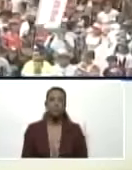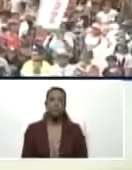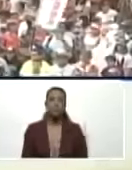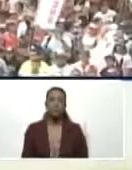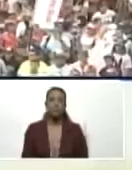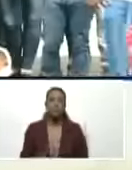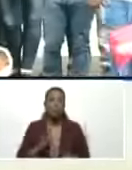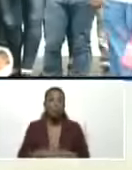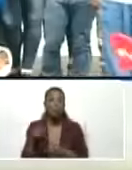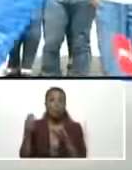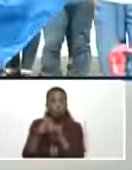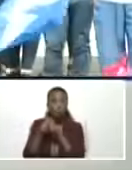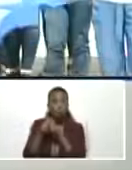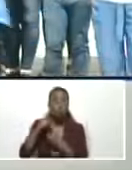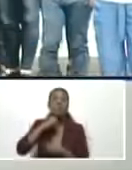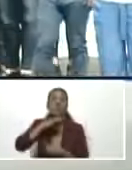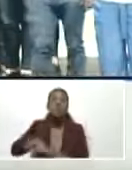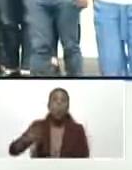Porque con ellos vamos.